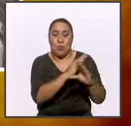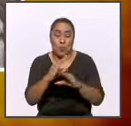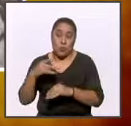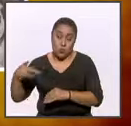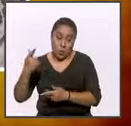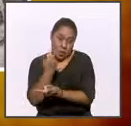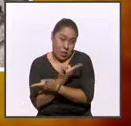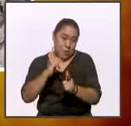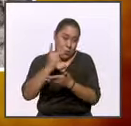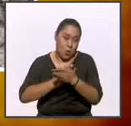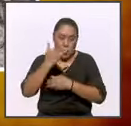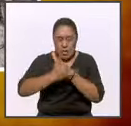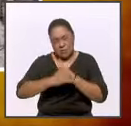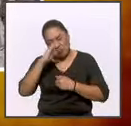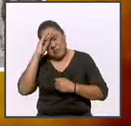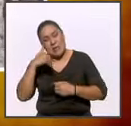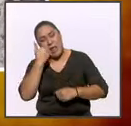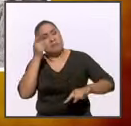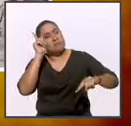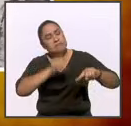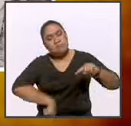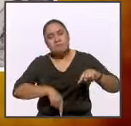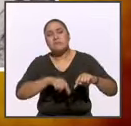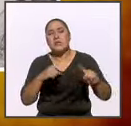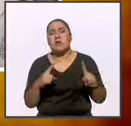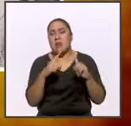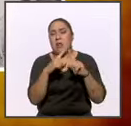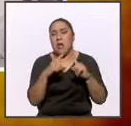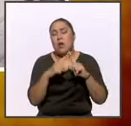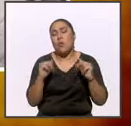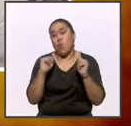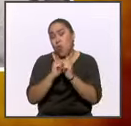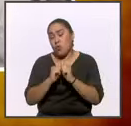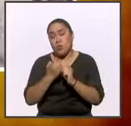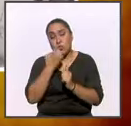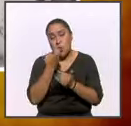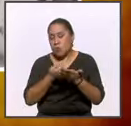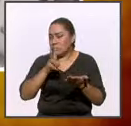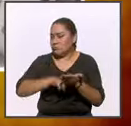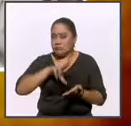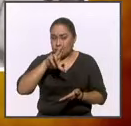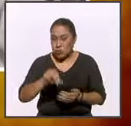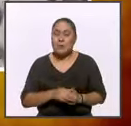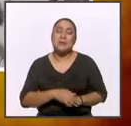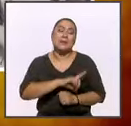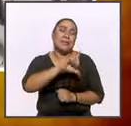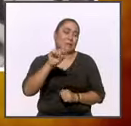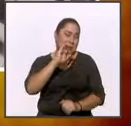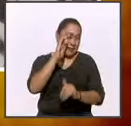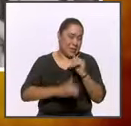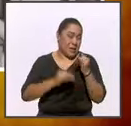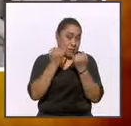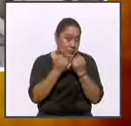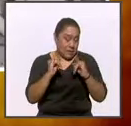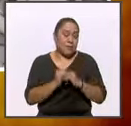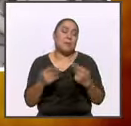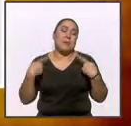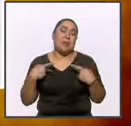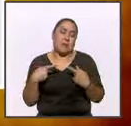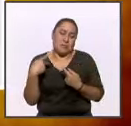buscó terminar el monopolio del clero sobre el proceso educativo. Después de la independencia, los liberales